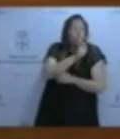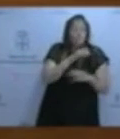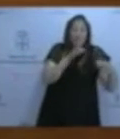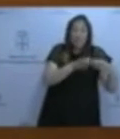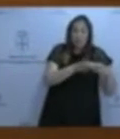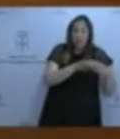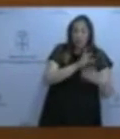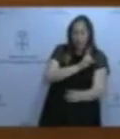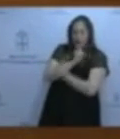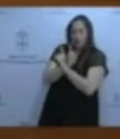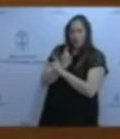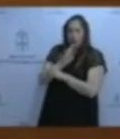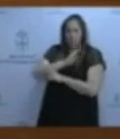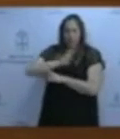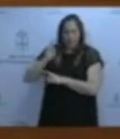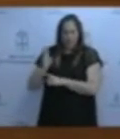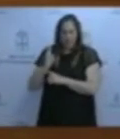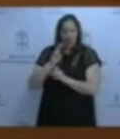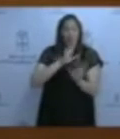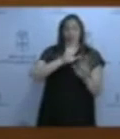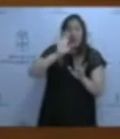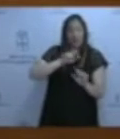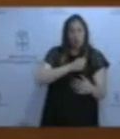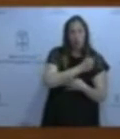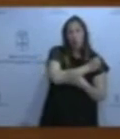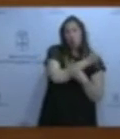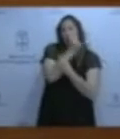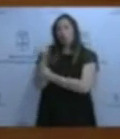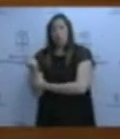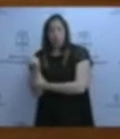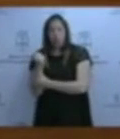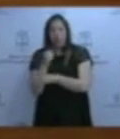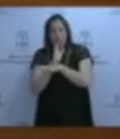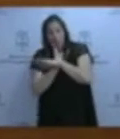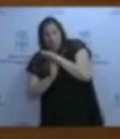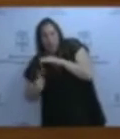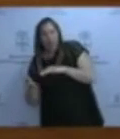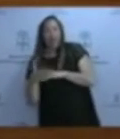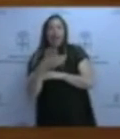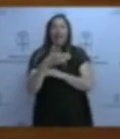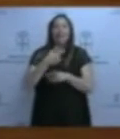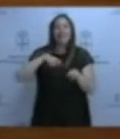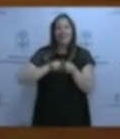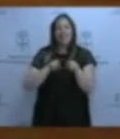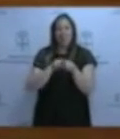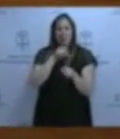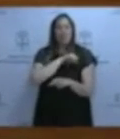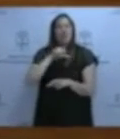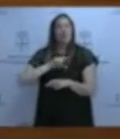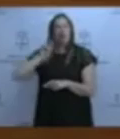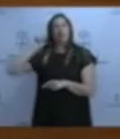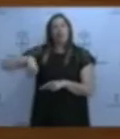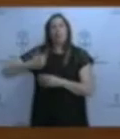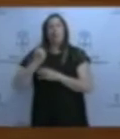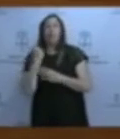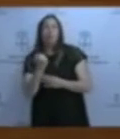Partido Popular, está corriendo a subirse a la caravana de la derivación y está adelantándolos por la derecha, allanando el terreno a las privatizaciones. Sepan que